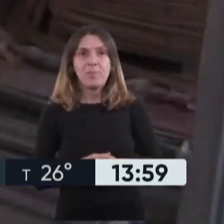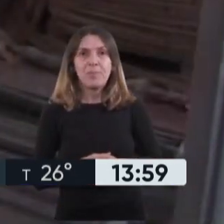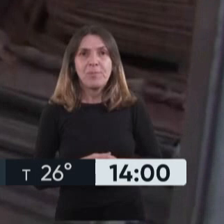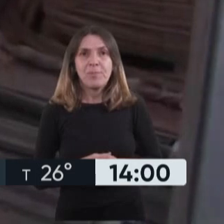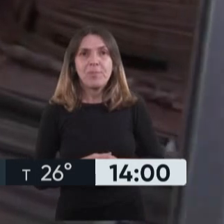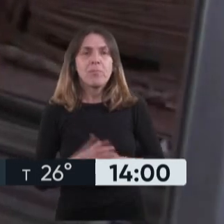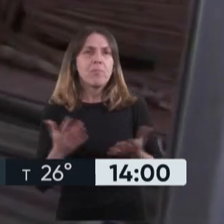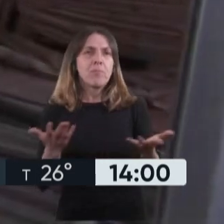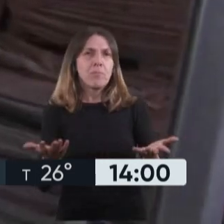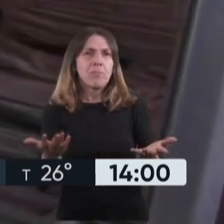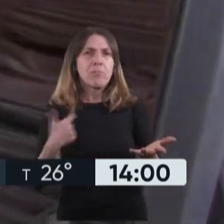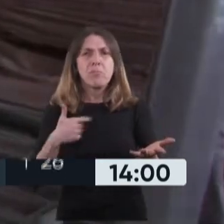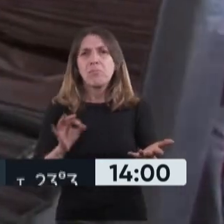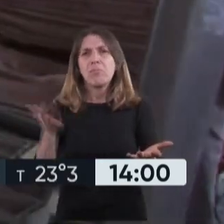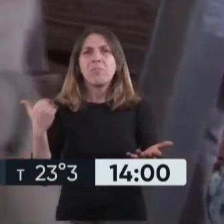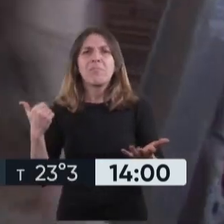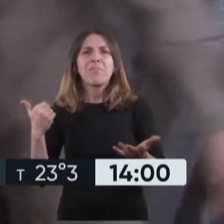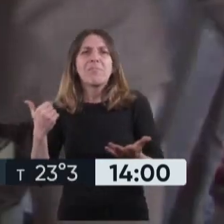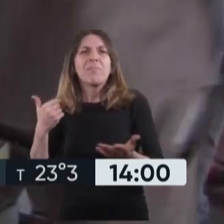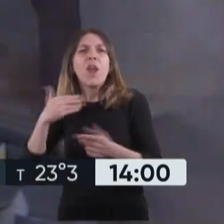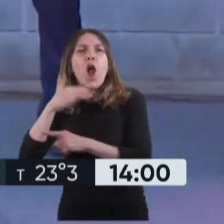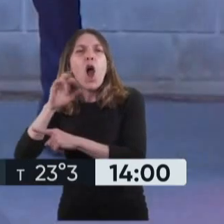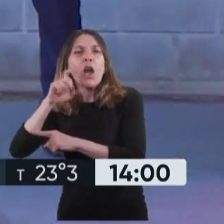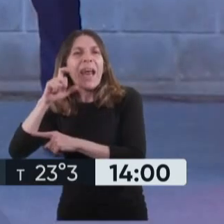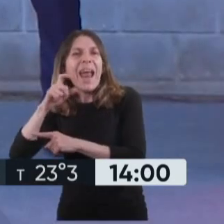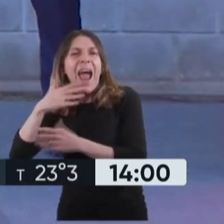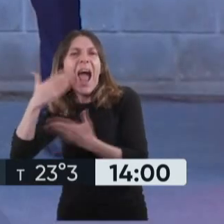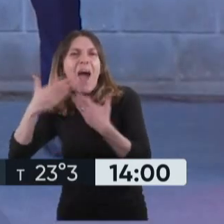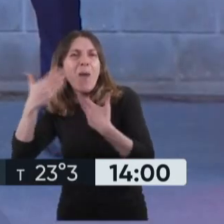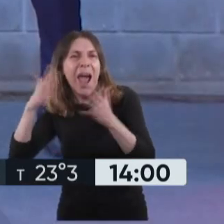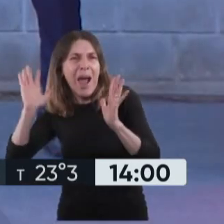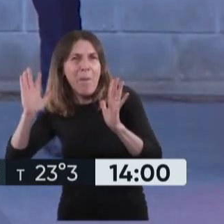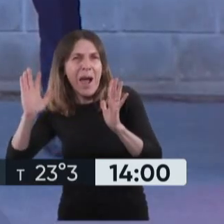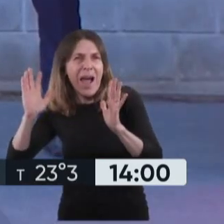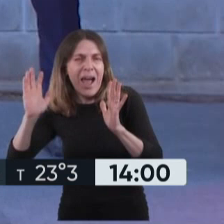así a una alegoría jorge sobre